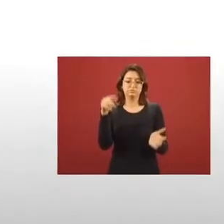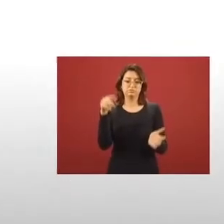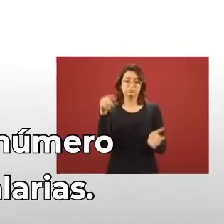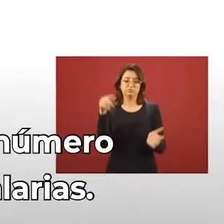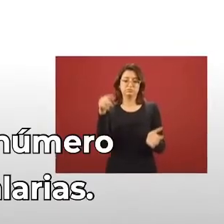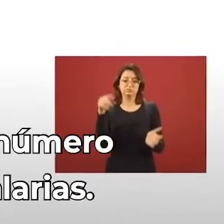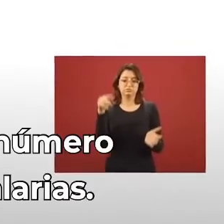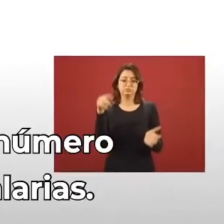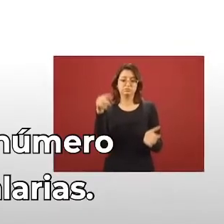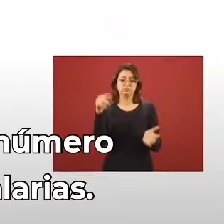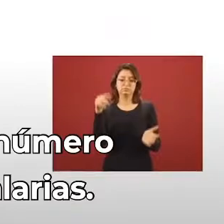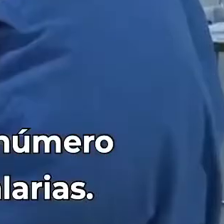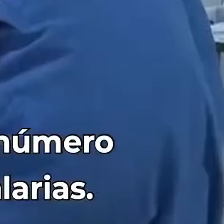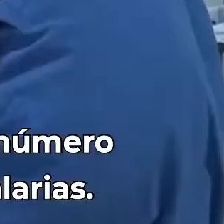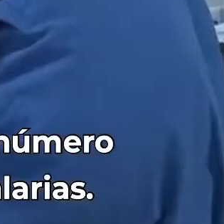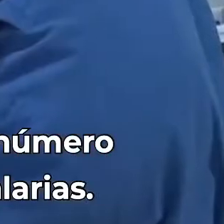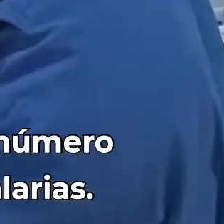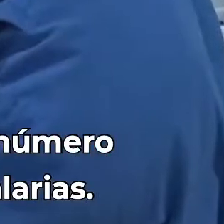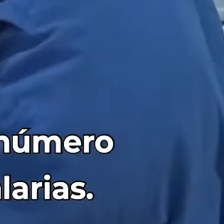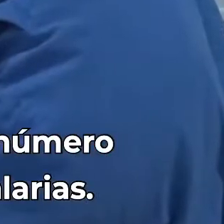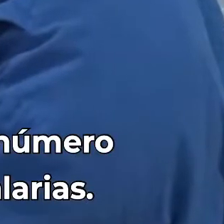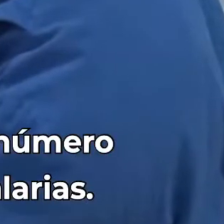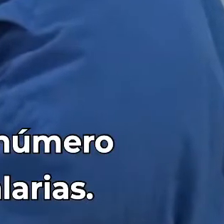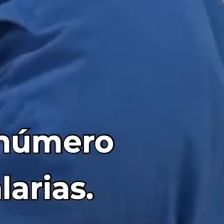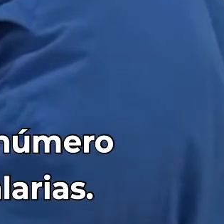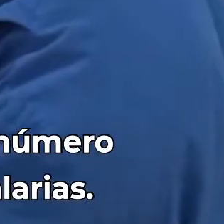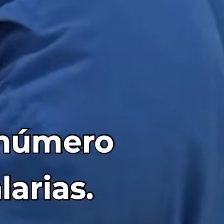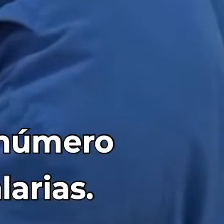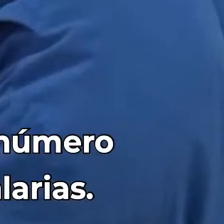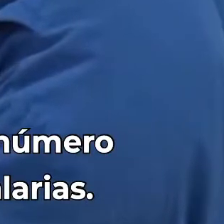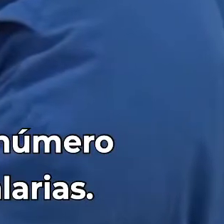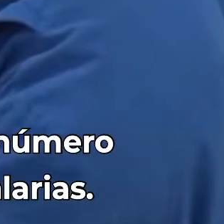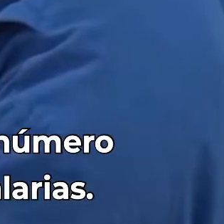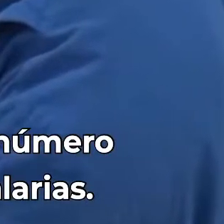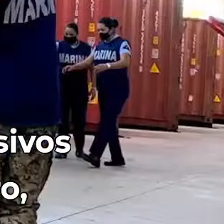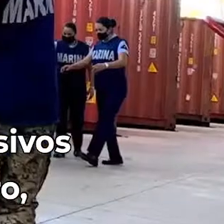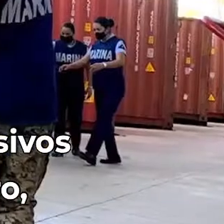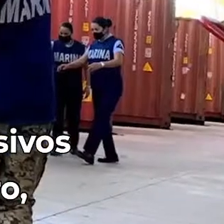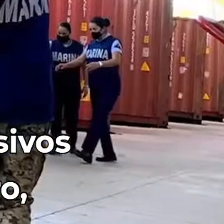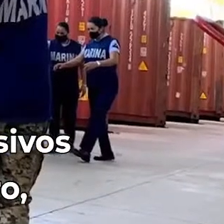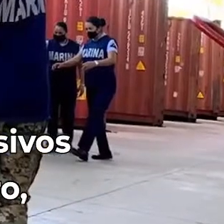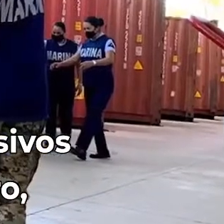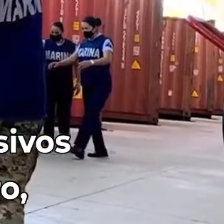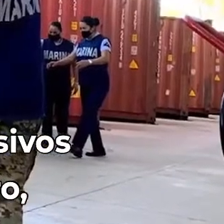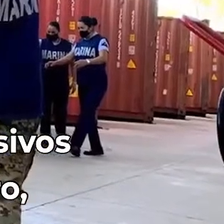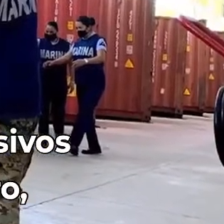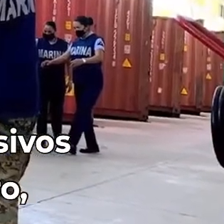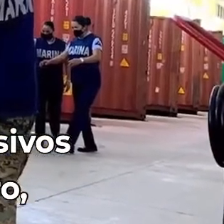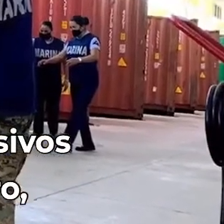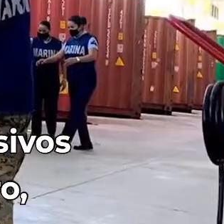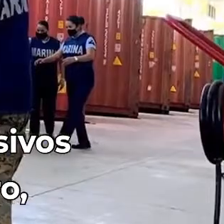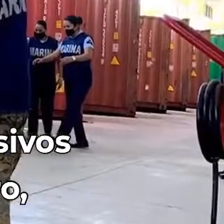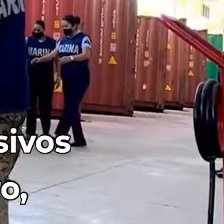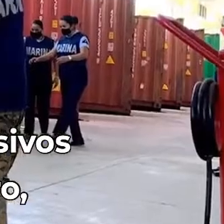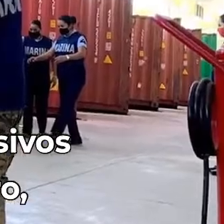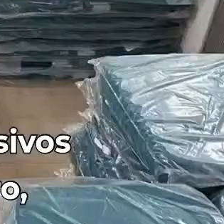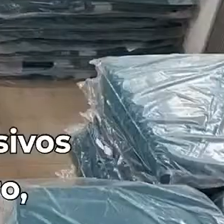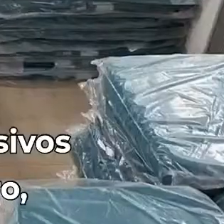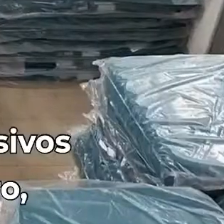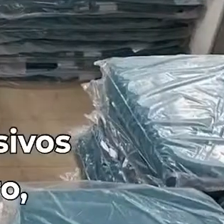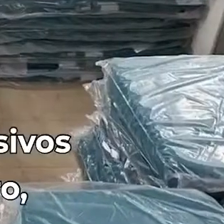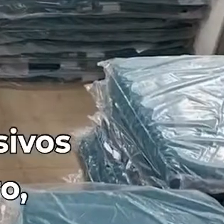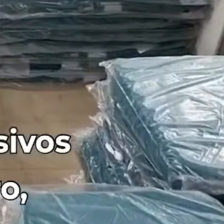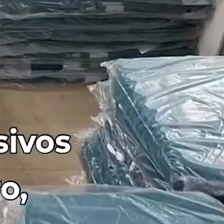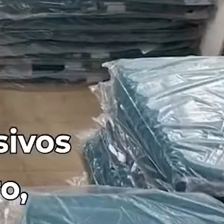salud. Se incrementaron rápidamente el número de hospitales y de camas hospitalarias. Las unidades de cuidados intensivos pasaron